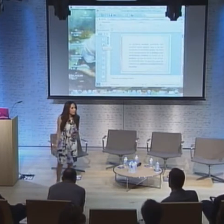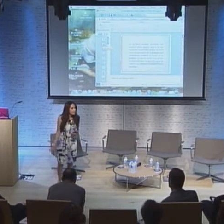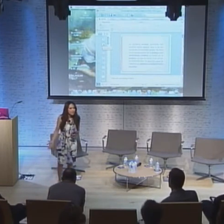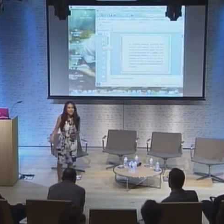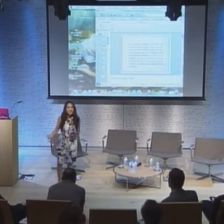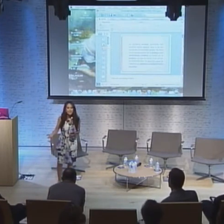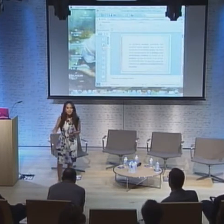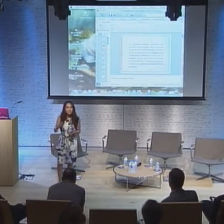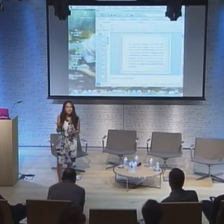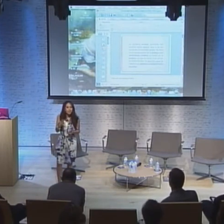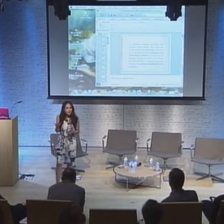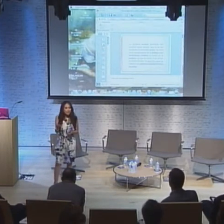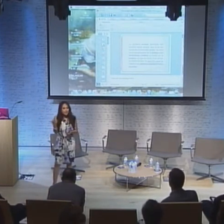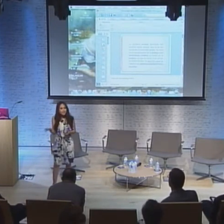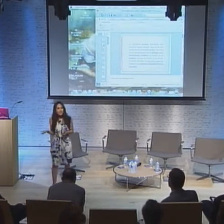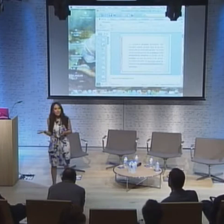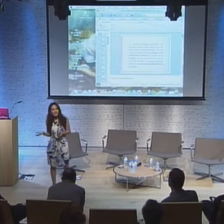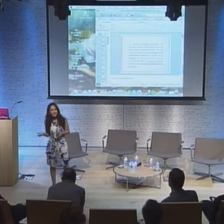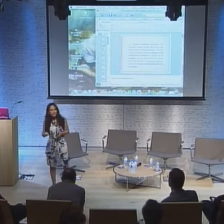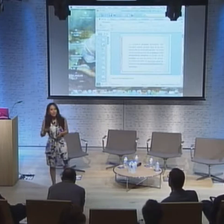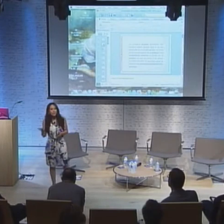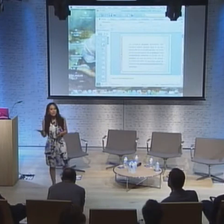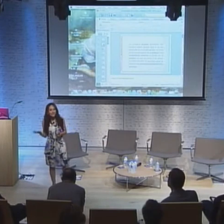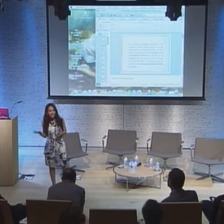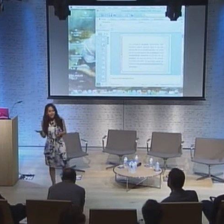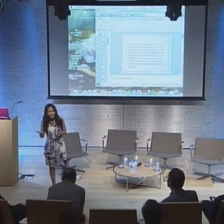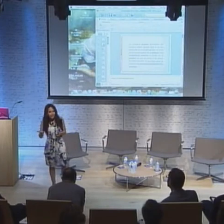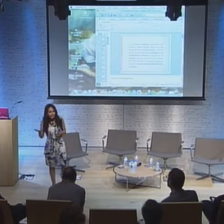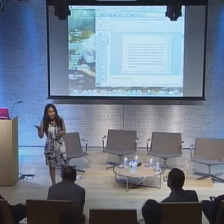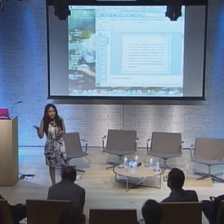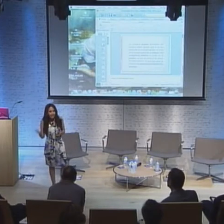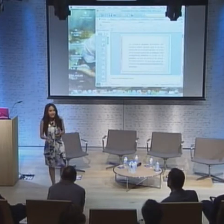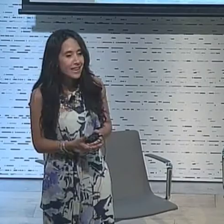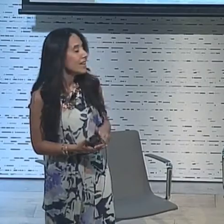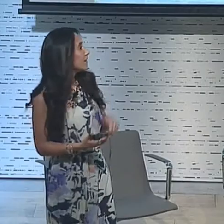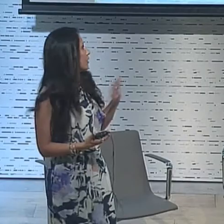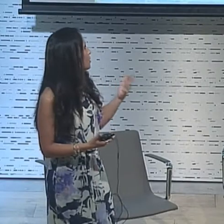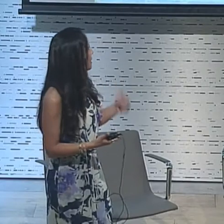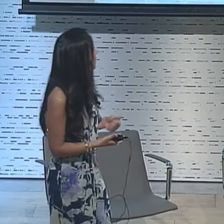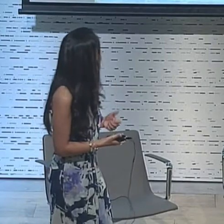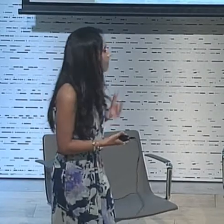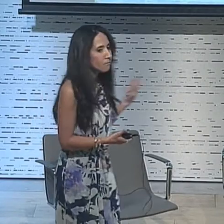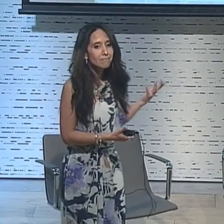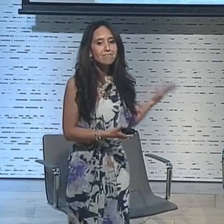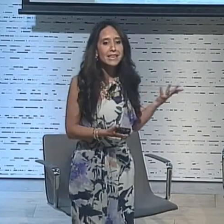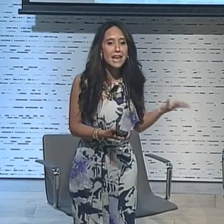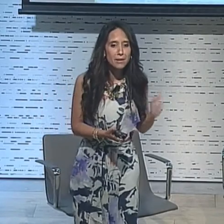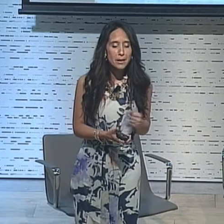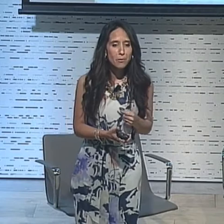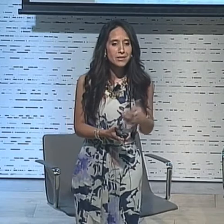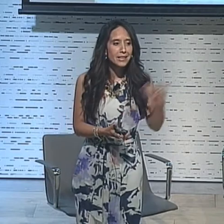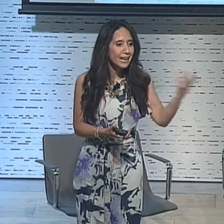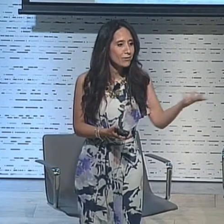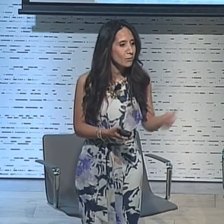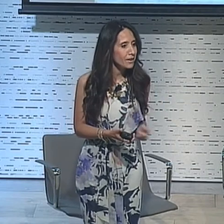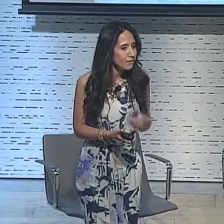estamos dentro de un salón de clases para poder saber qué es lo que un niño siente cuando está en un salón de clases. Si hoy yo les digo, ¿qué saben